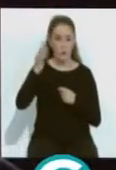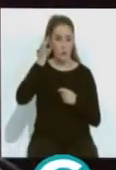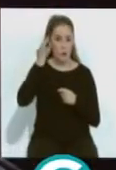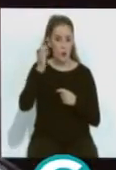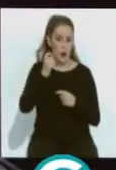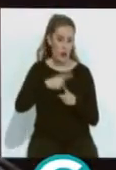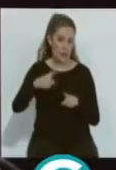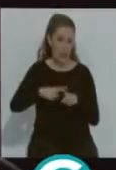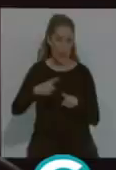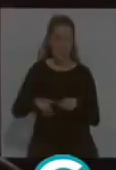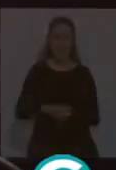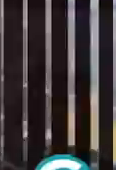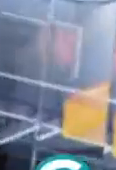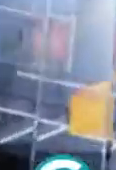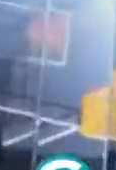Mujeres Gitanas.